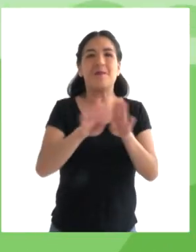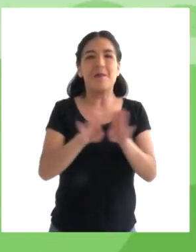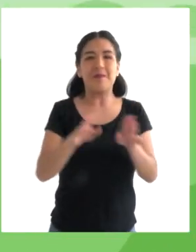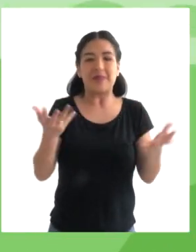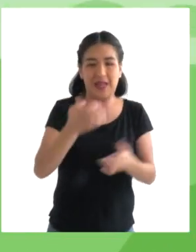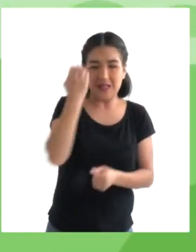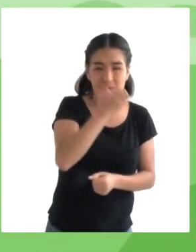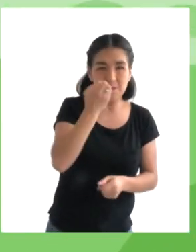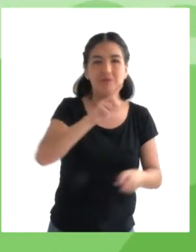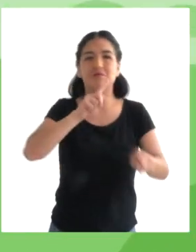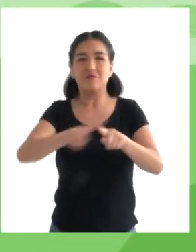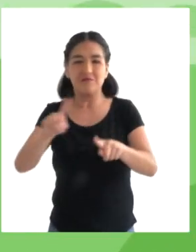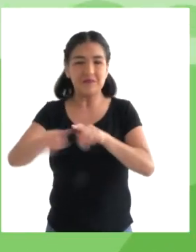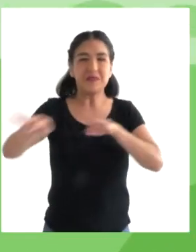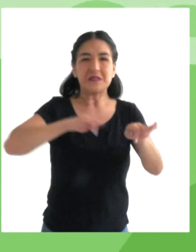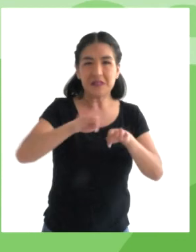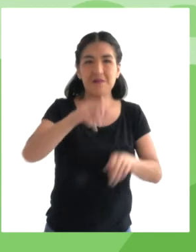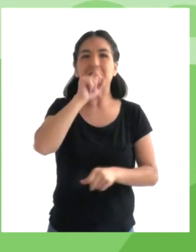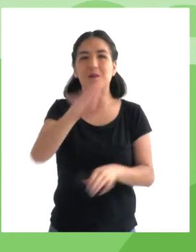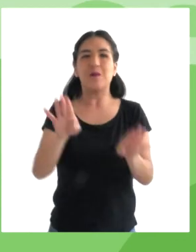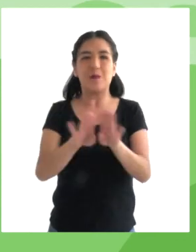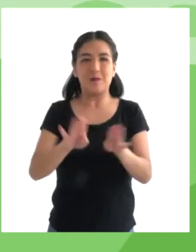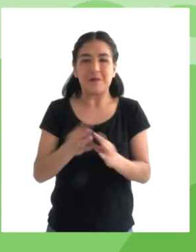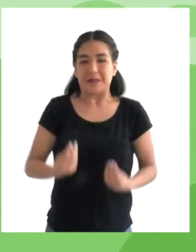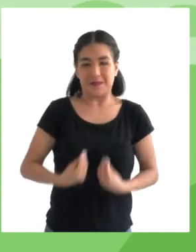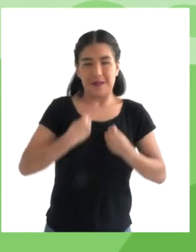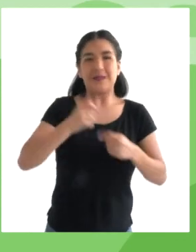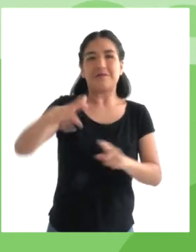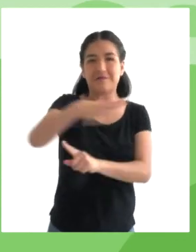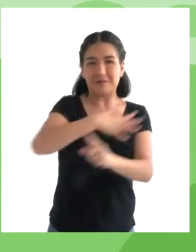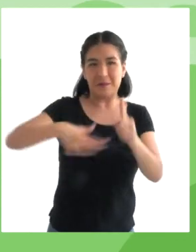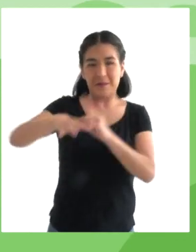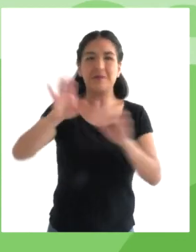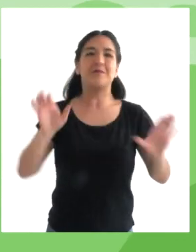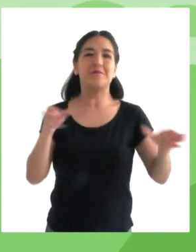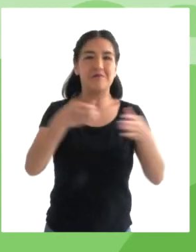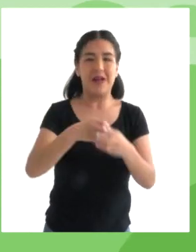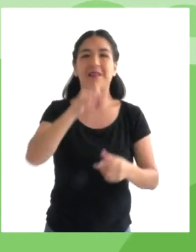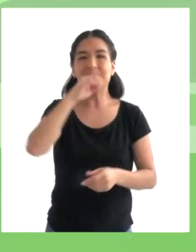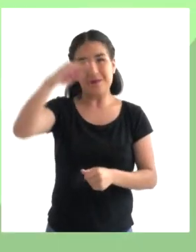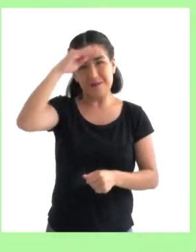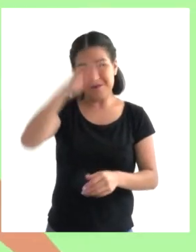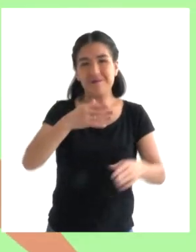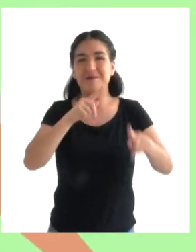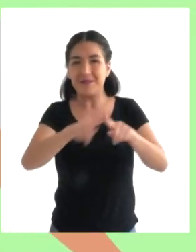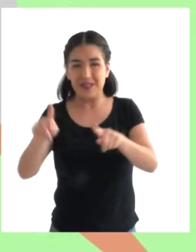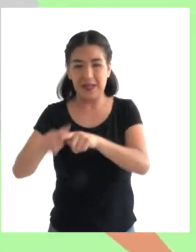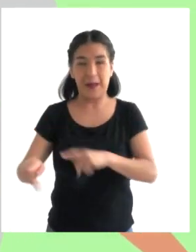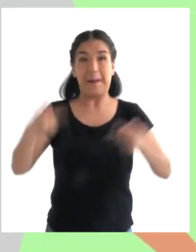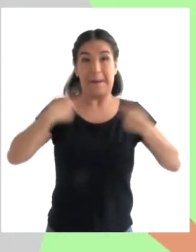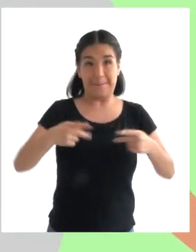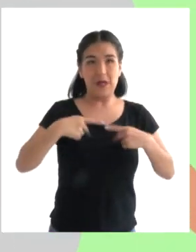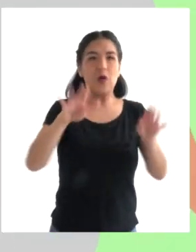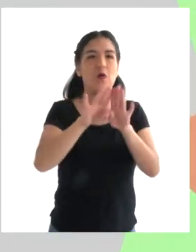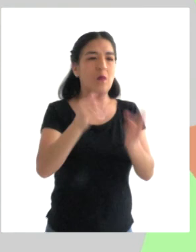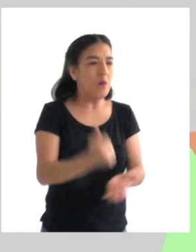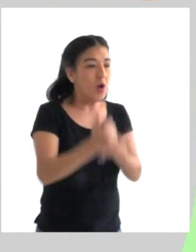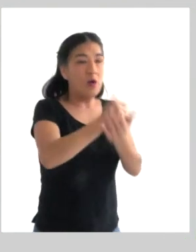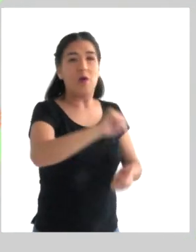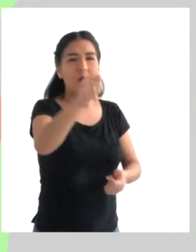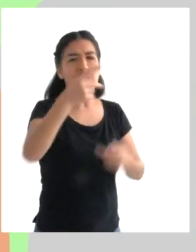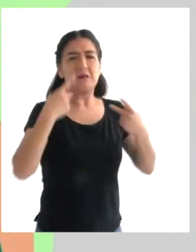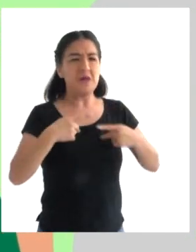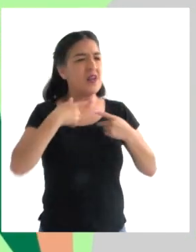escolares y laborales, también puede surgir en entornos sociales o comunitarios. Las personas que ayudan a otras sin que se les